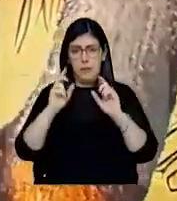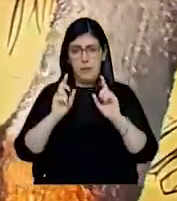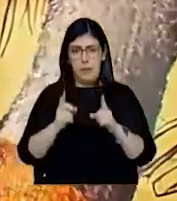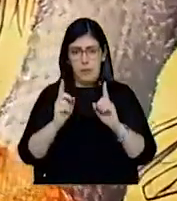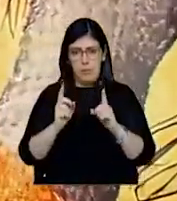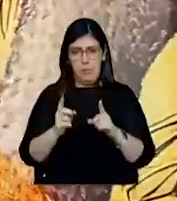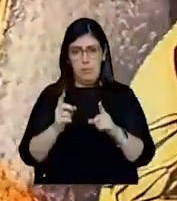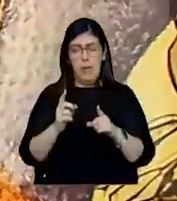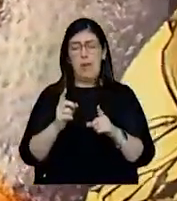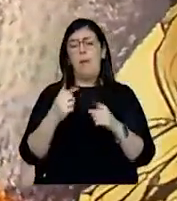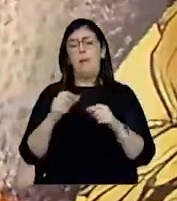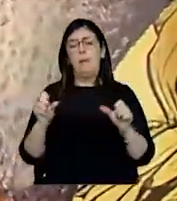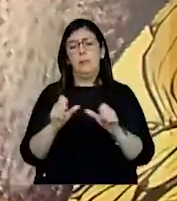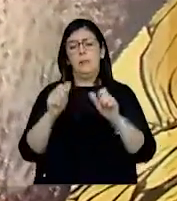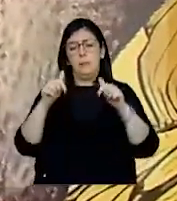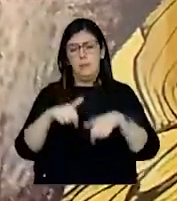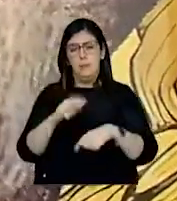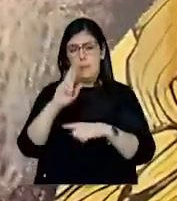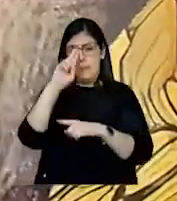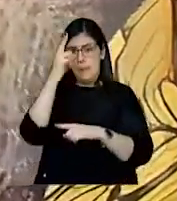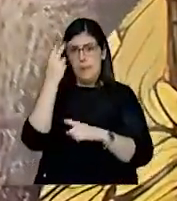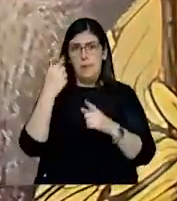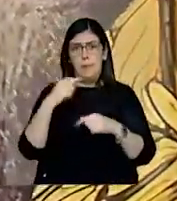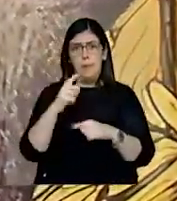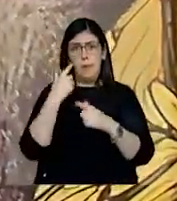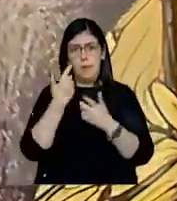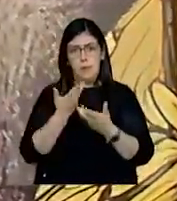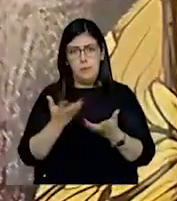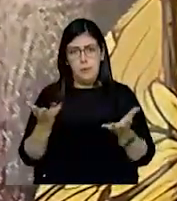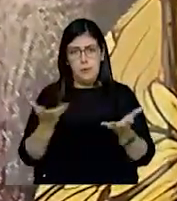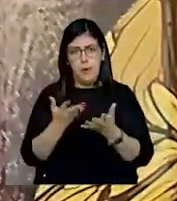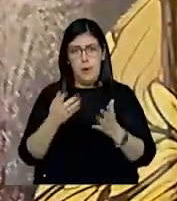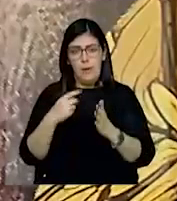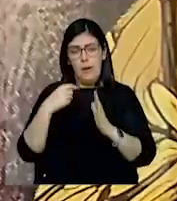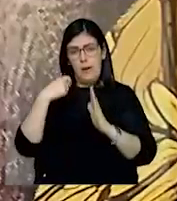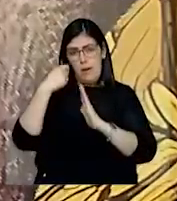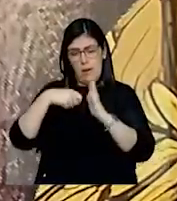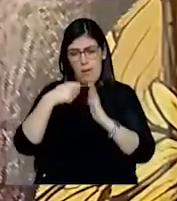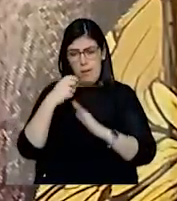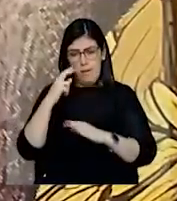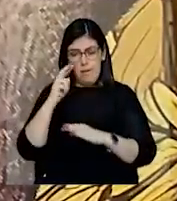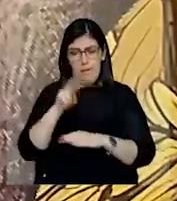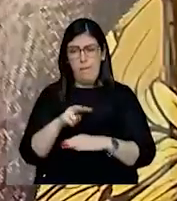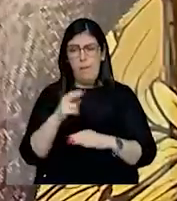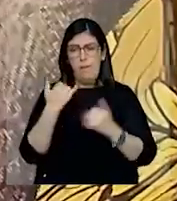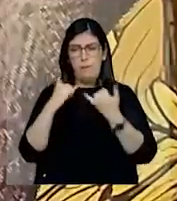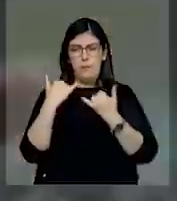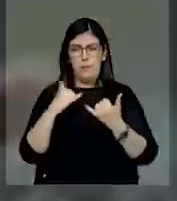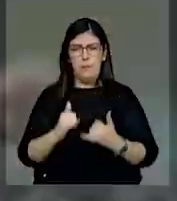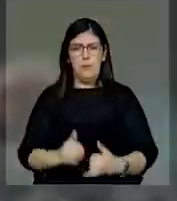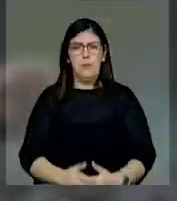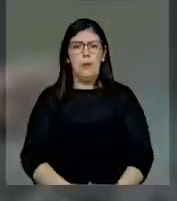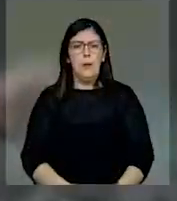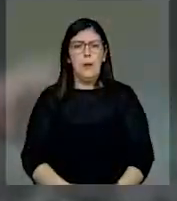paleontológicas que han habido aquí en Uruguay, pero los invito a ver en el siguiente informe de qué va este maravilloso libro.